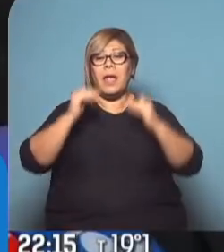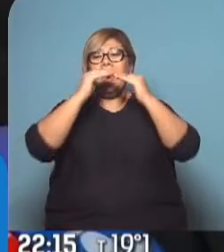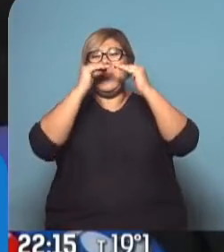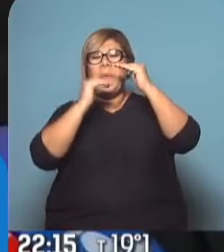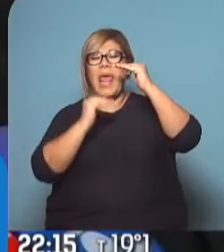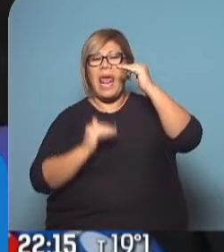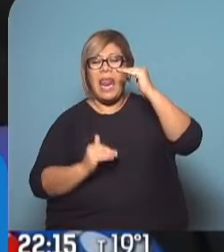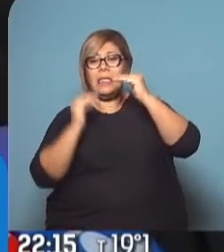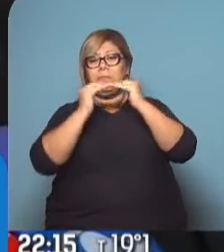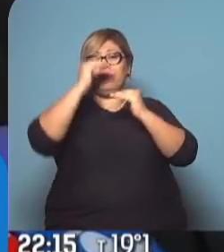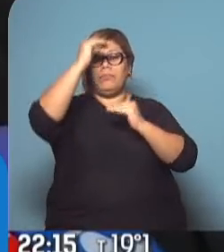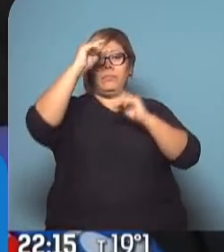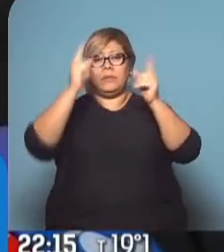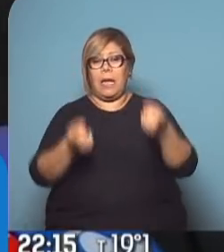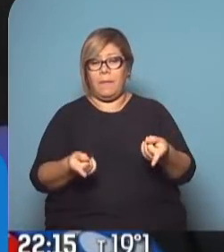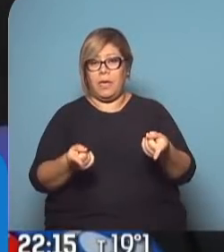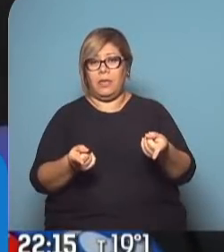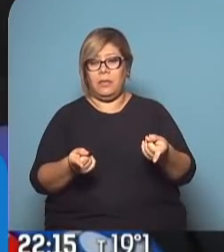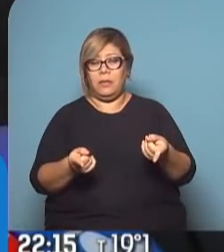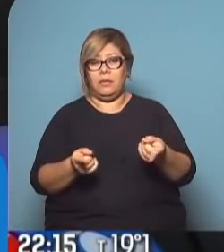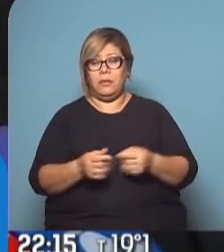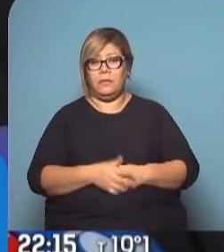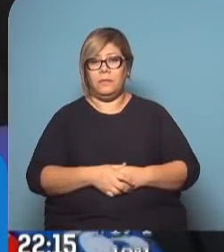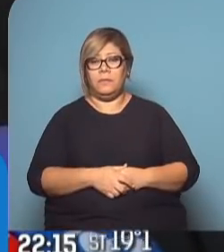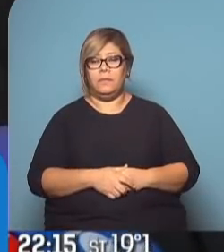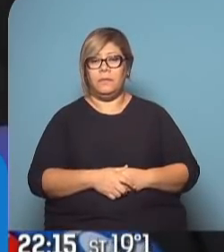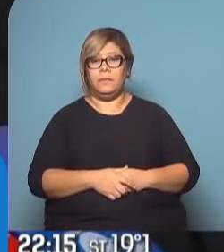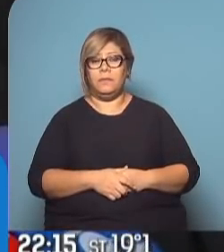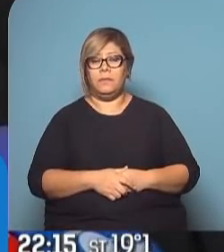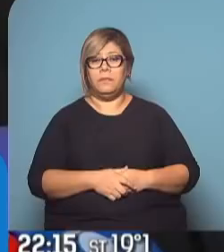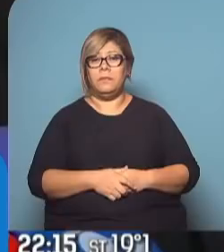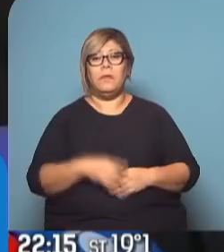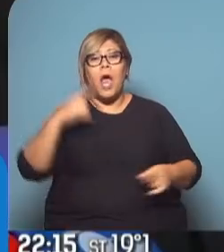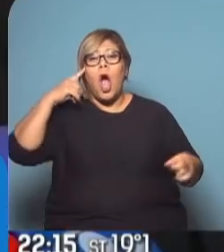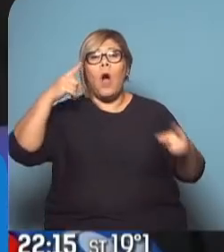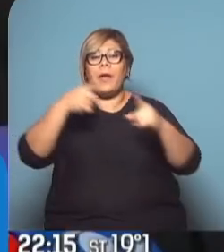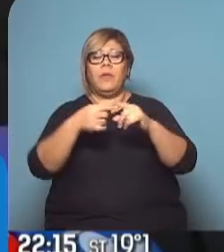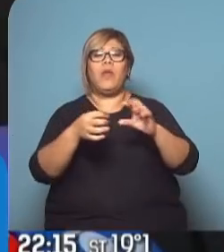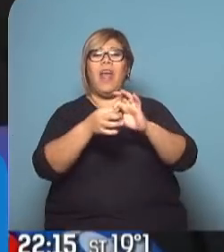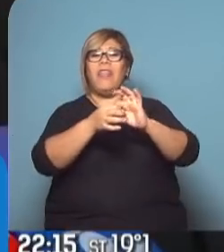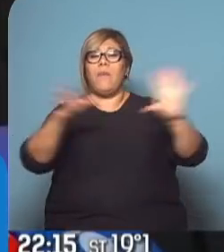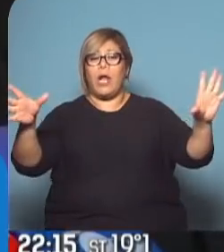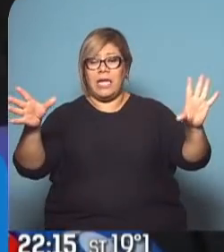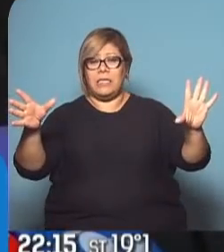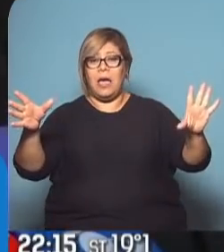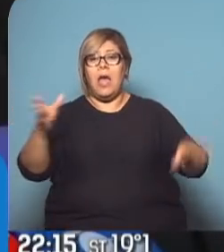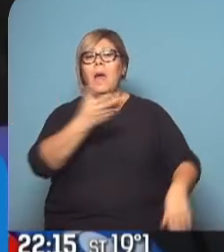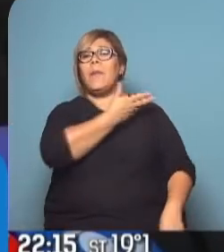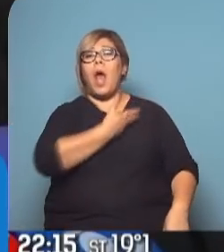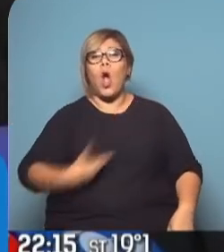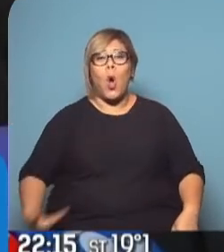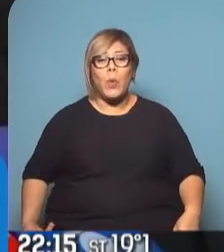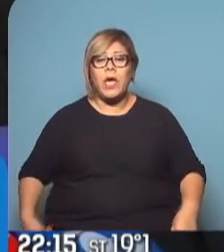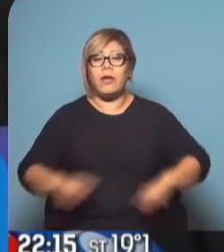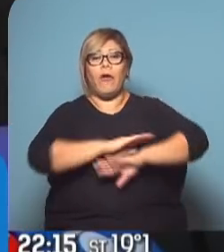poder transitar a una democracia, a la libertad, al cese de la usurpación, al gobierno de transición, a elecciones libres. Se